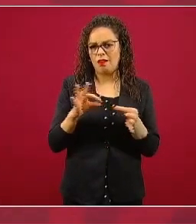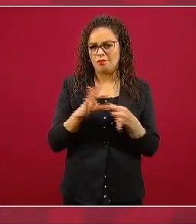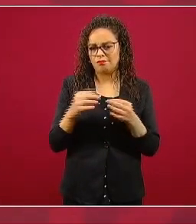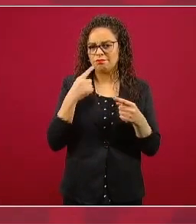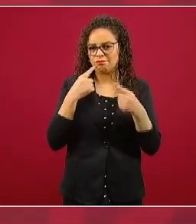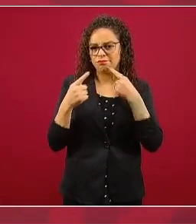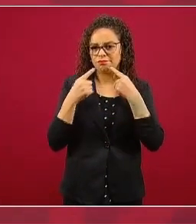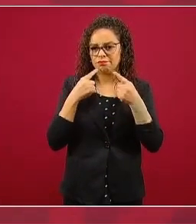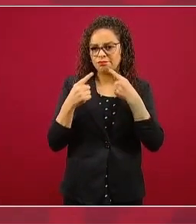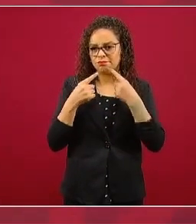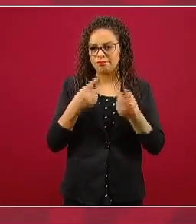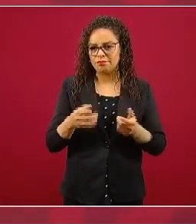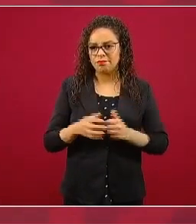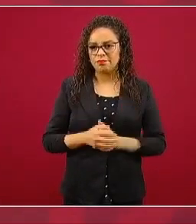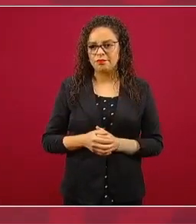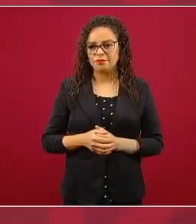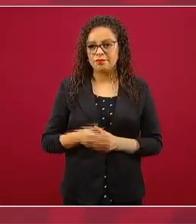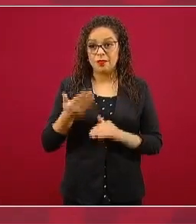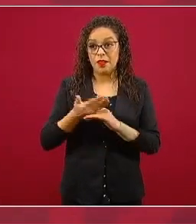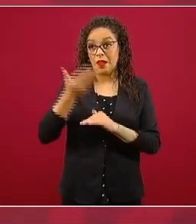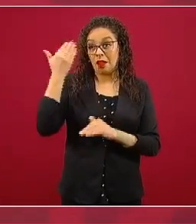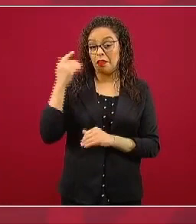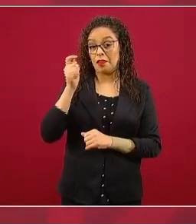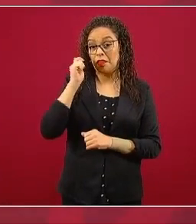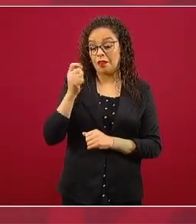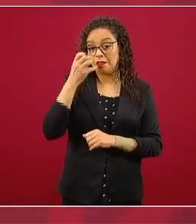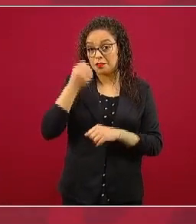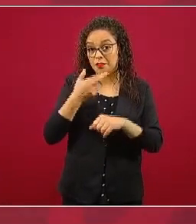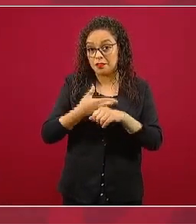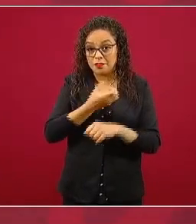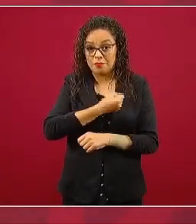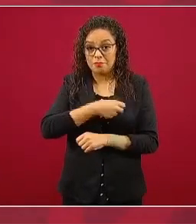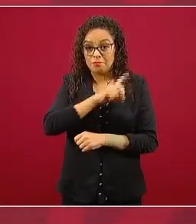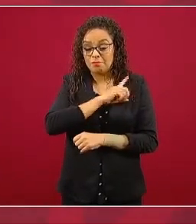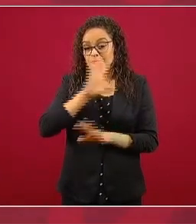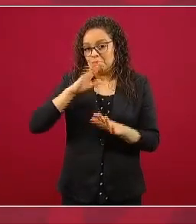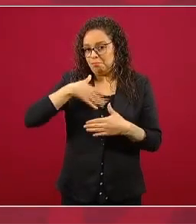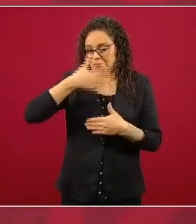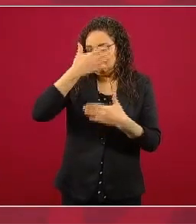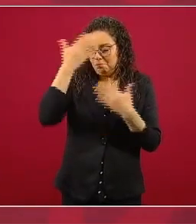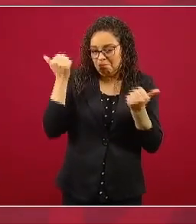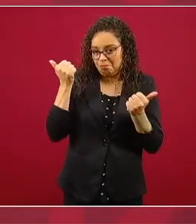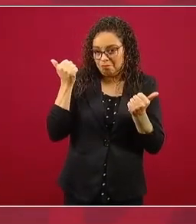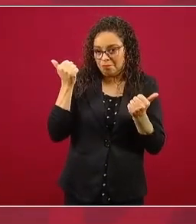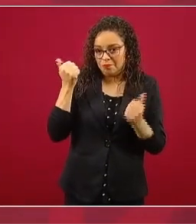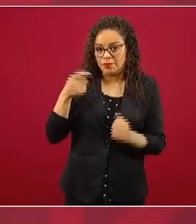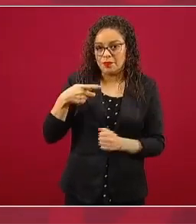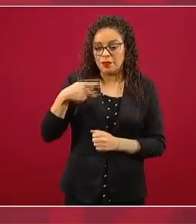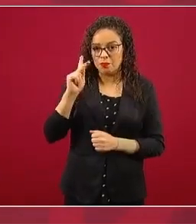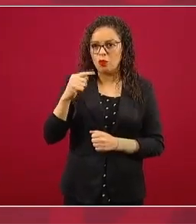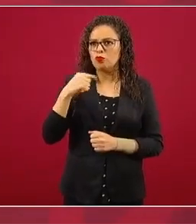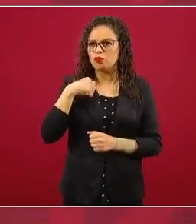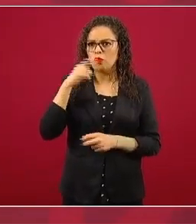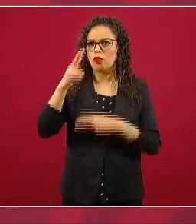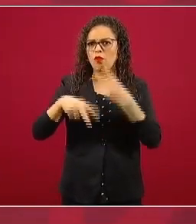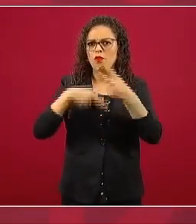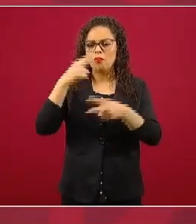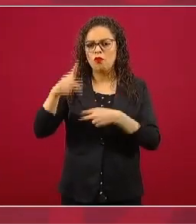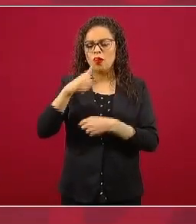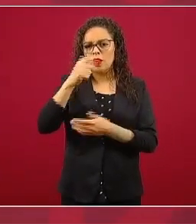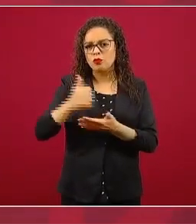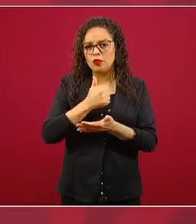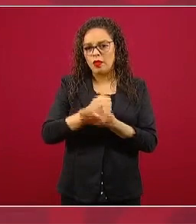no sé quién era secretario de Salud en ese entonces, pero me tocó ir a Ciudad